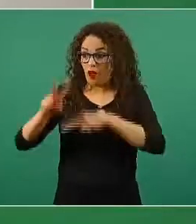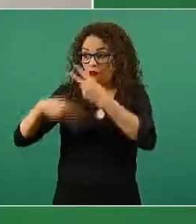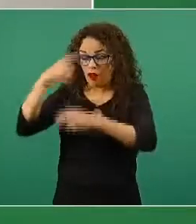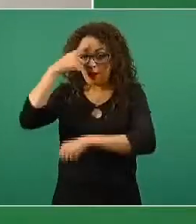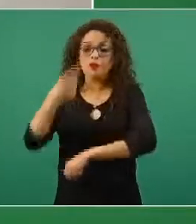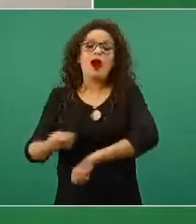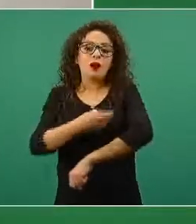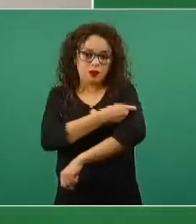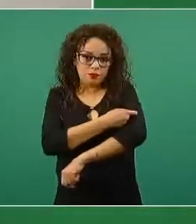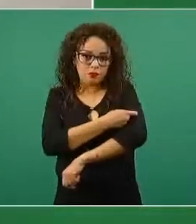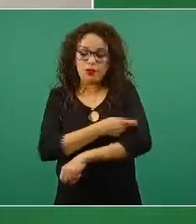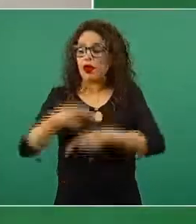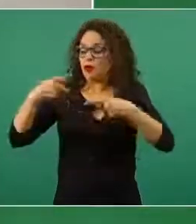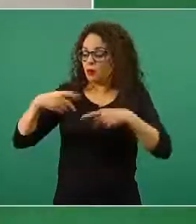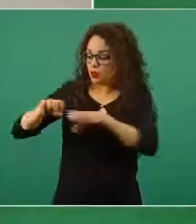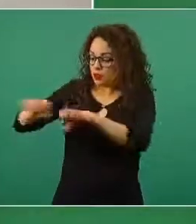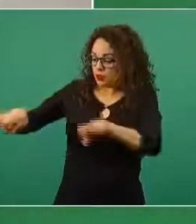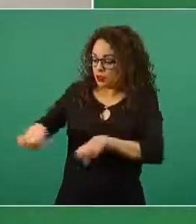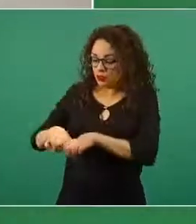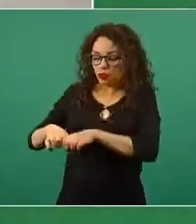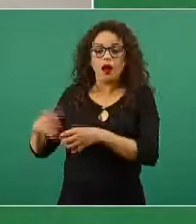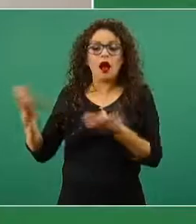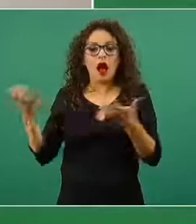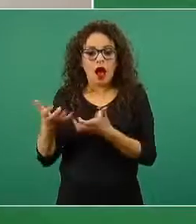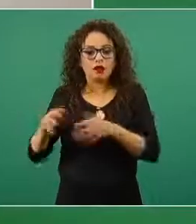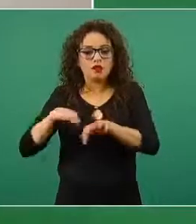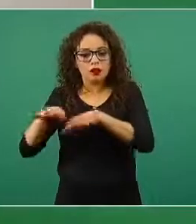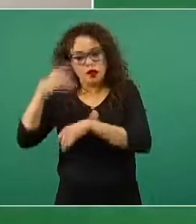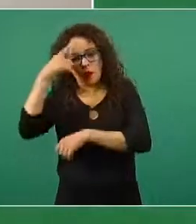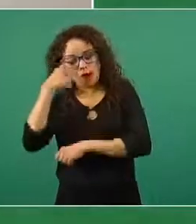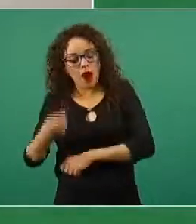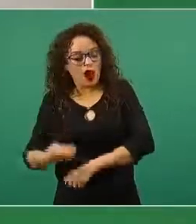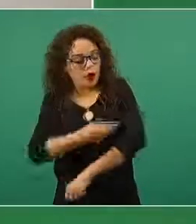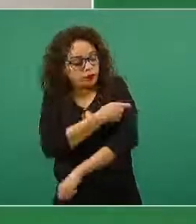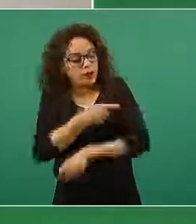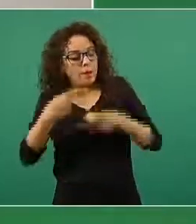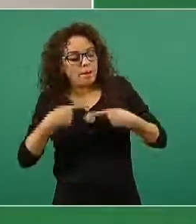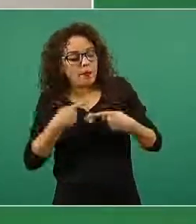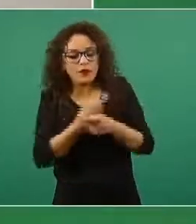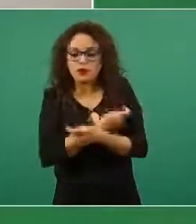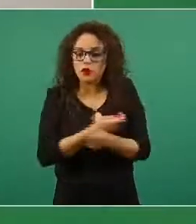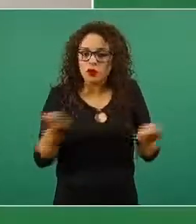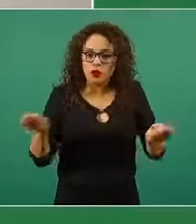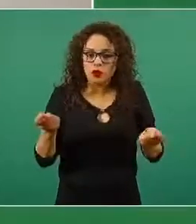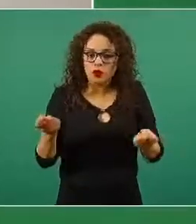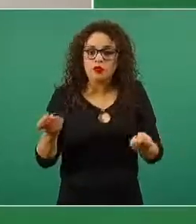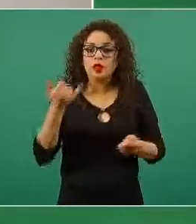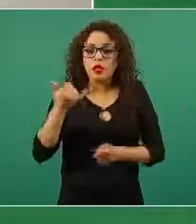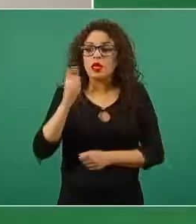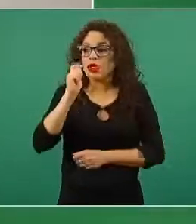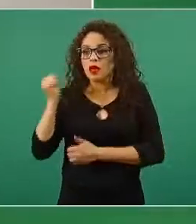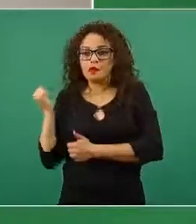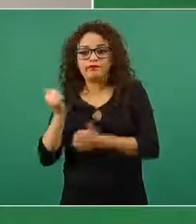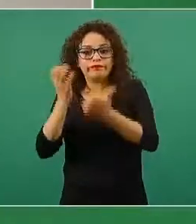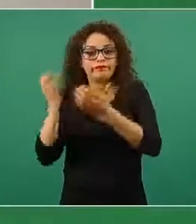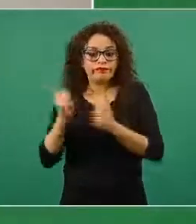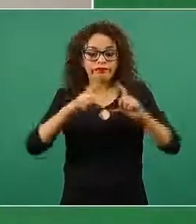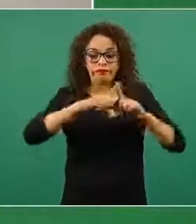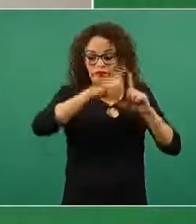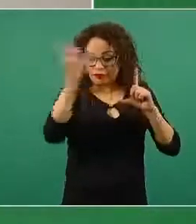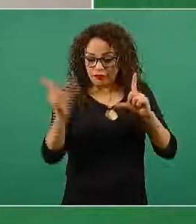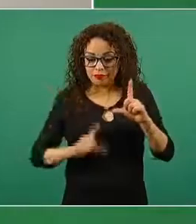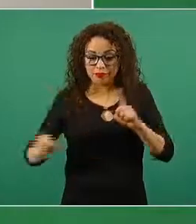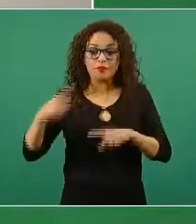que están aplicando la vacuna y de las personas que nos están distribuyendo la vacuna tanto a nuestro país, que son las